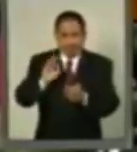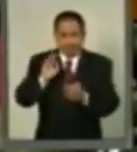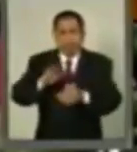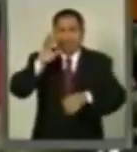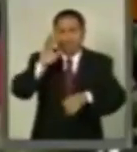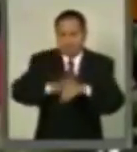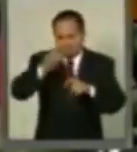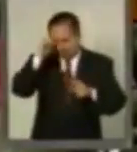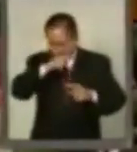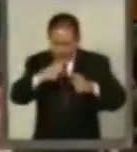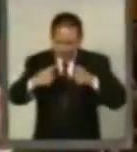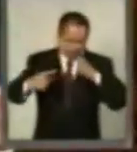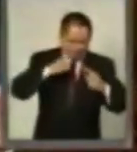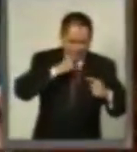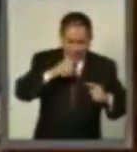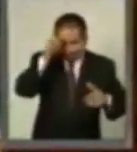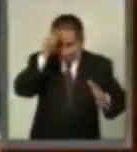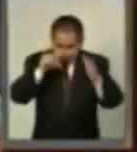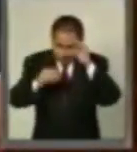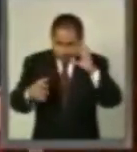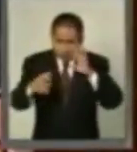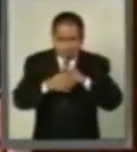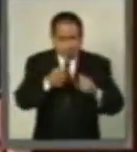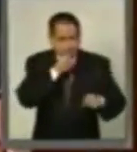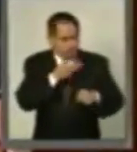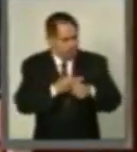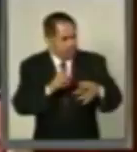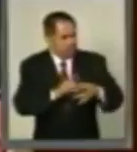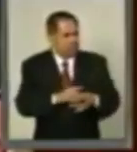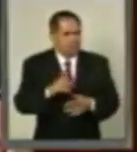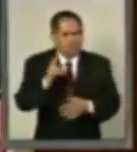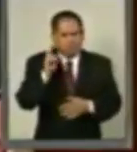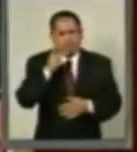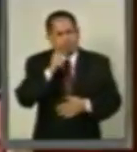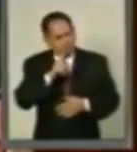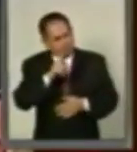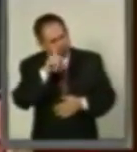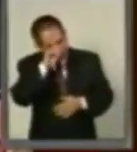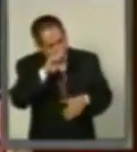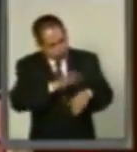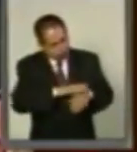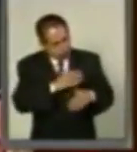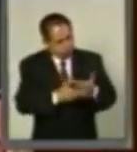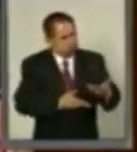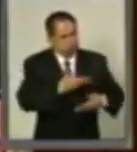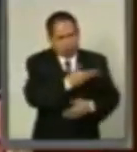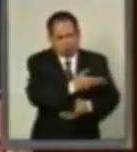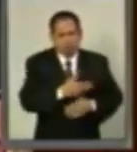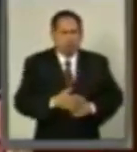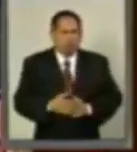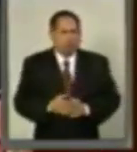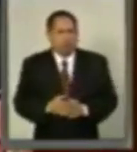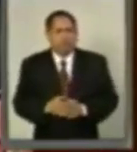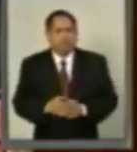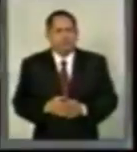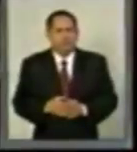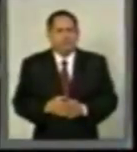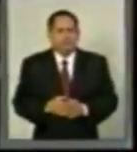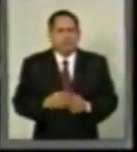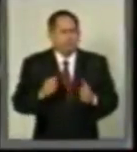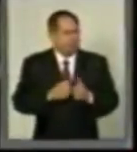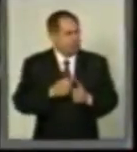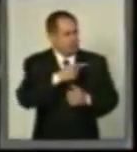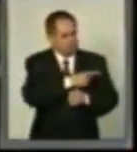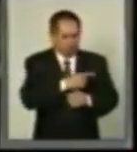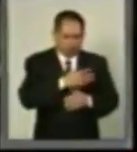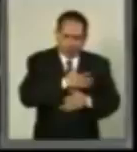a ser más difícil poder construir, señor secretario, pero también lo exhortamos a que con su